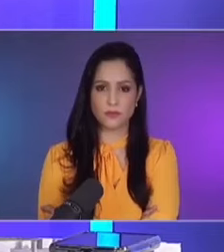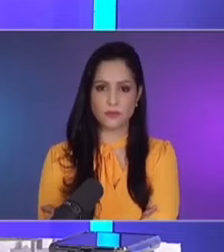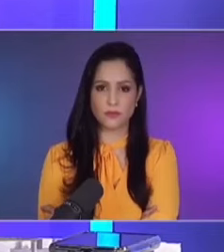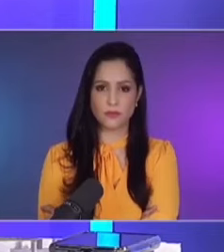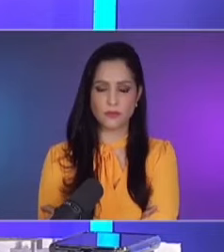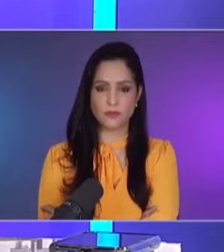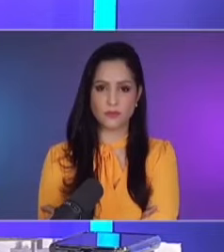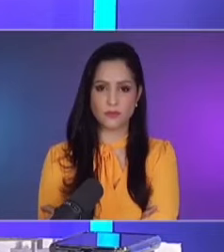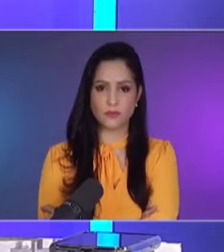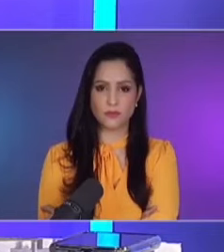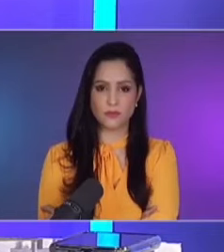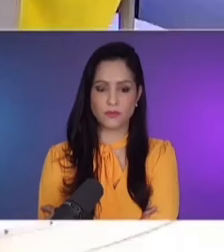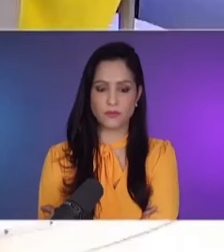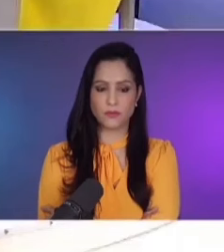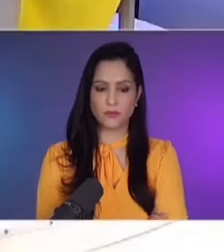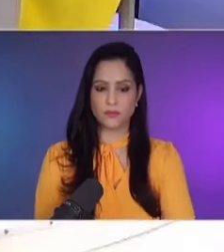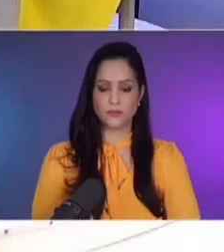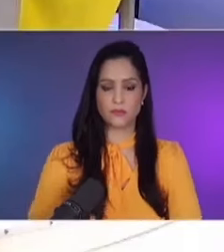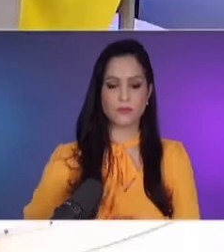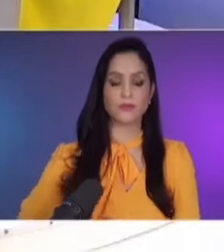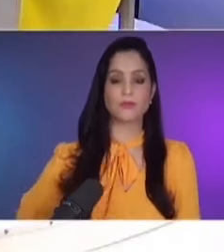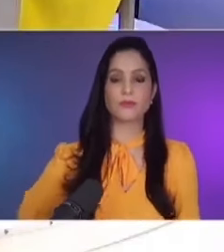ahora no